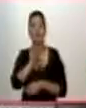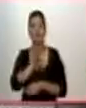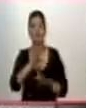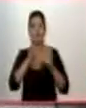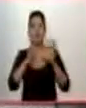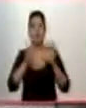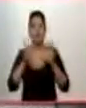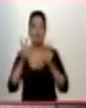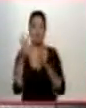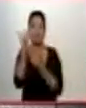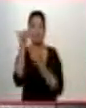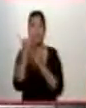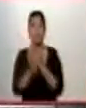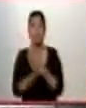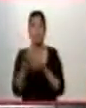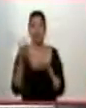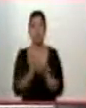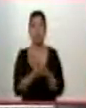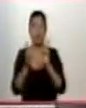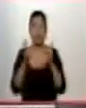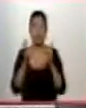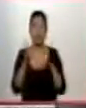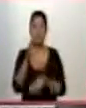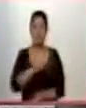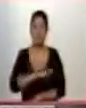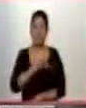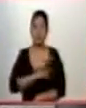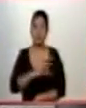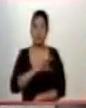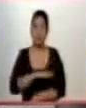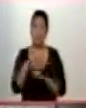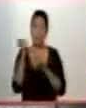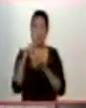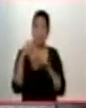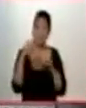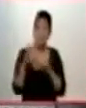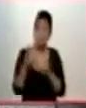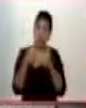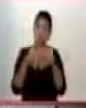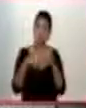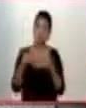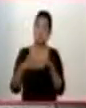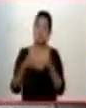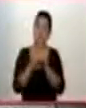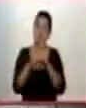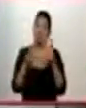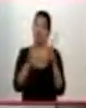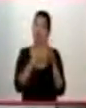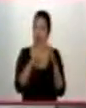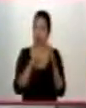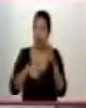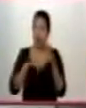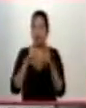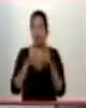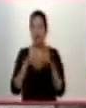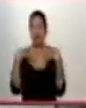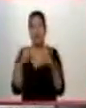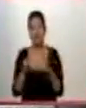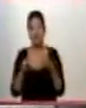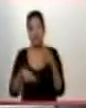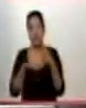proyectos solamente en el área social, en el área social, que han impactado positivamente el derecho a la vivienda, el derecho a la salud,